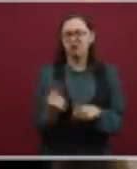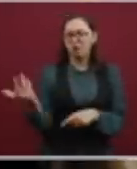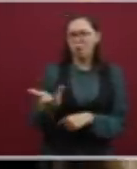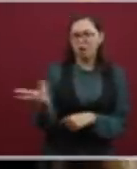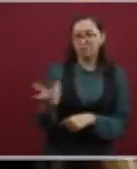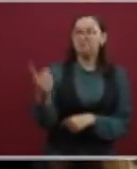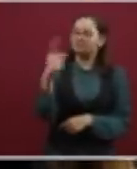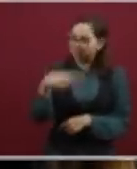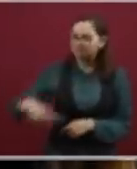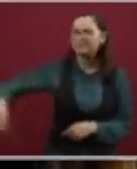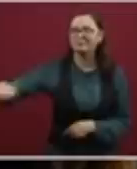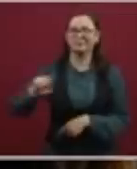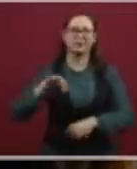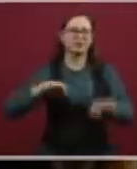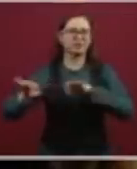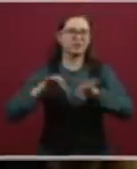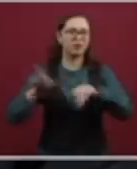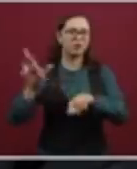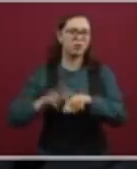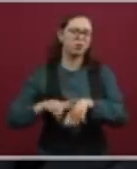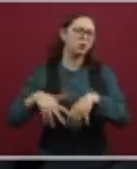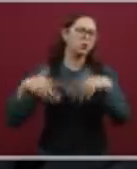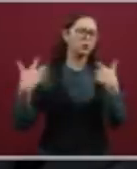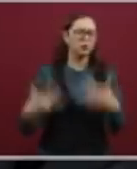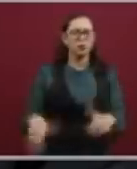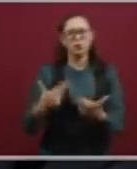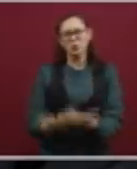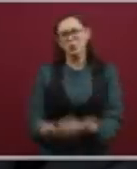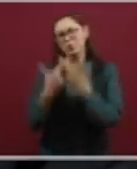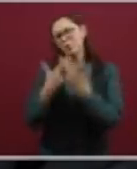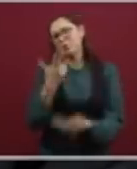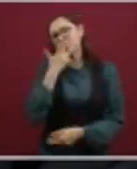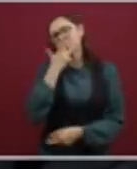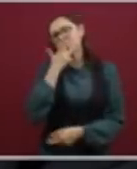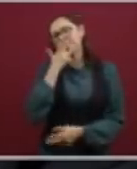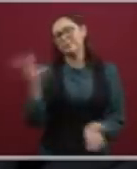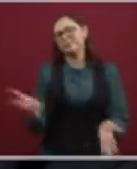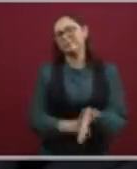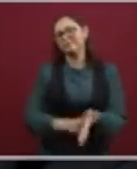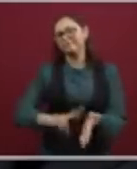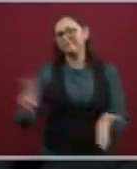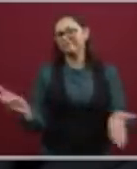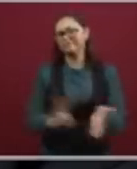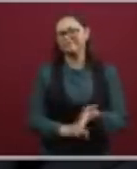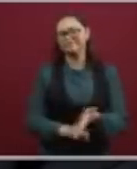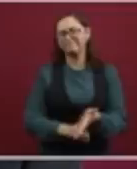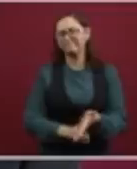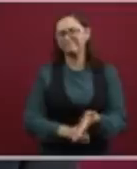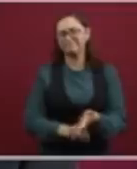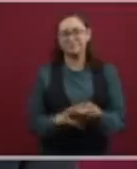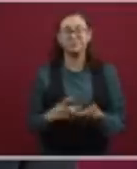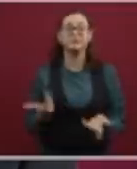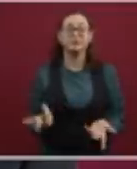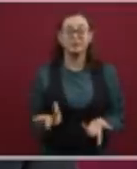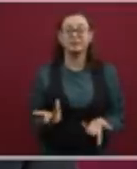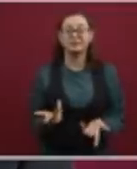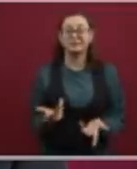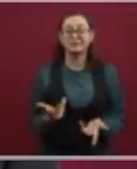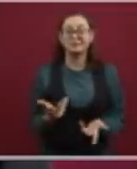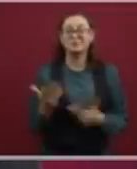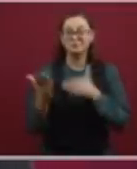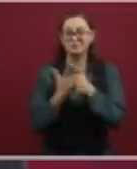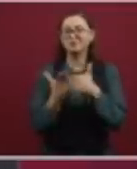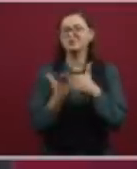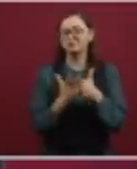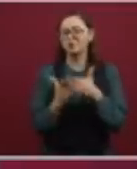Entonces, es un tesoro. Por eso seguramente voy a ver a